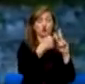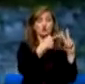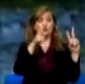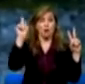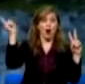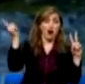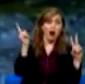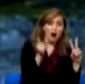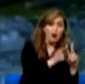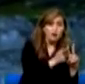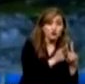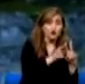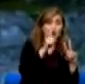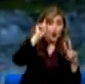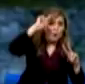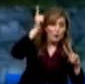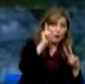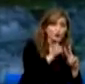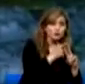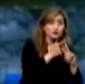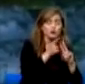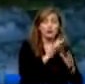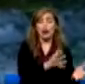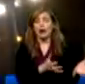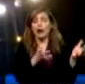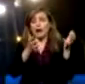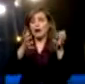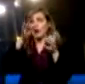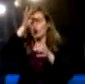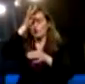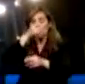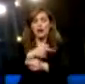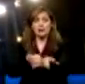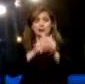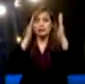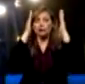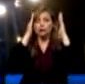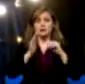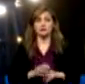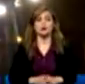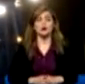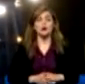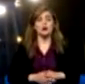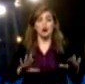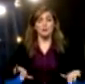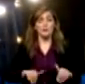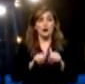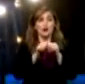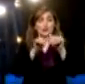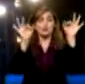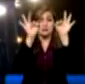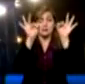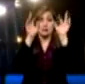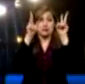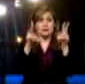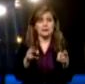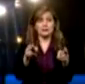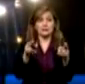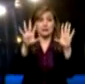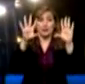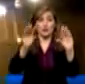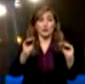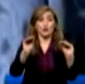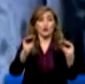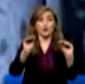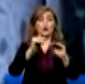y son atendidas en casas de salud. El fluido eléctrico en el sector del valle se vio interrumpido por este fenómeno natural y